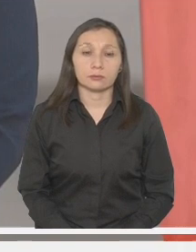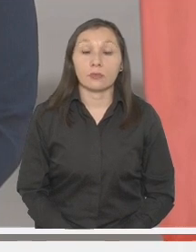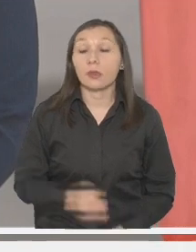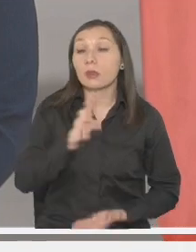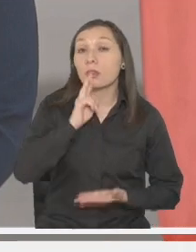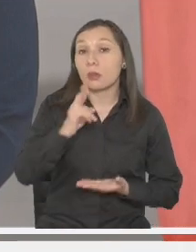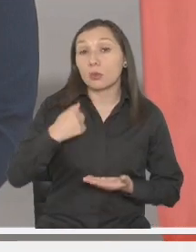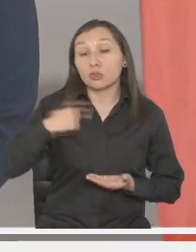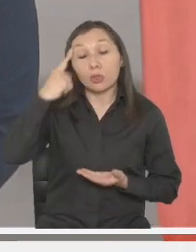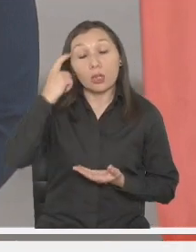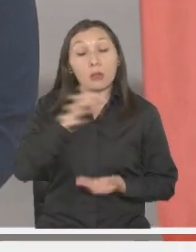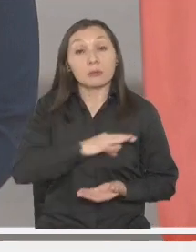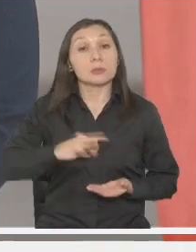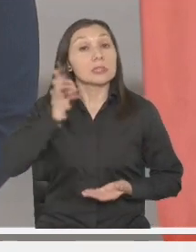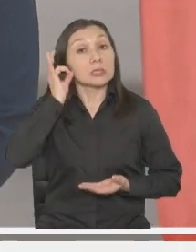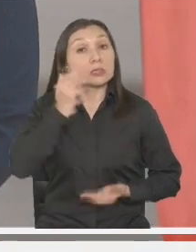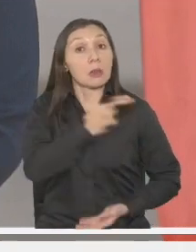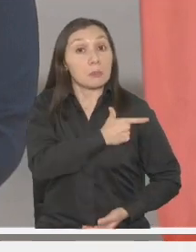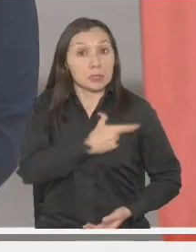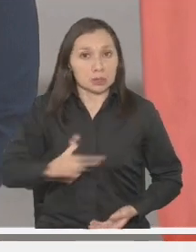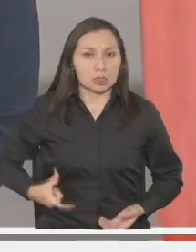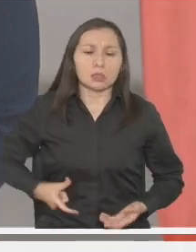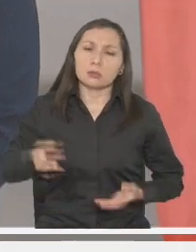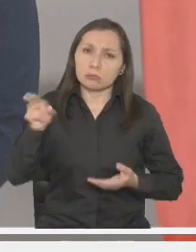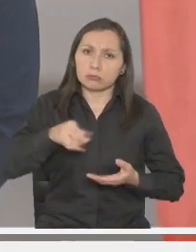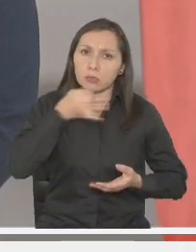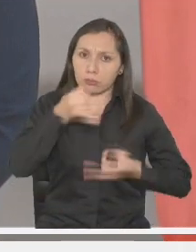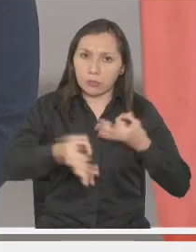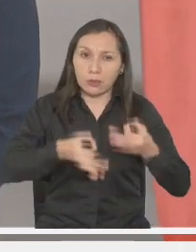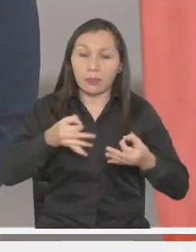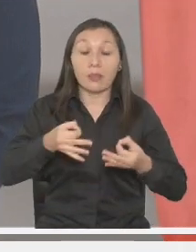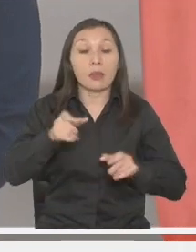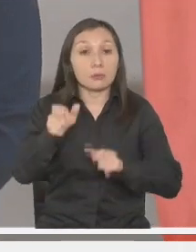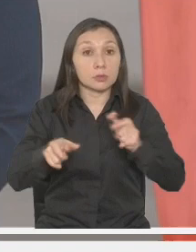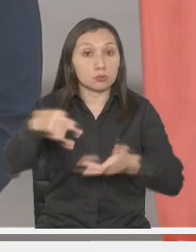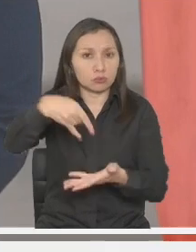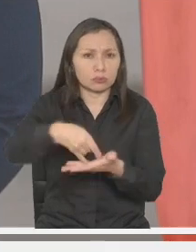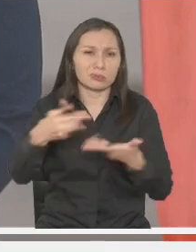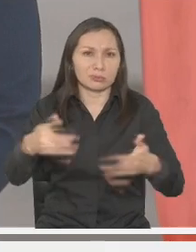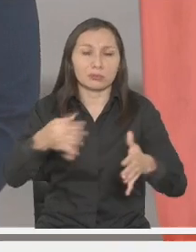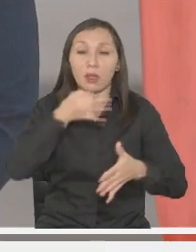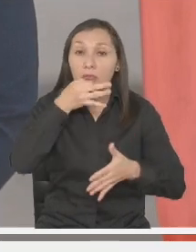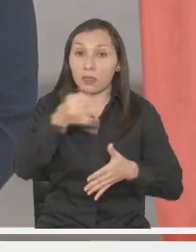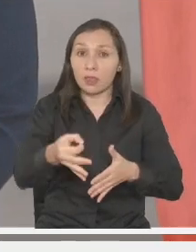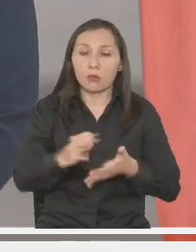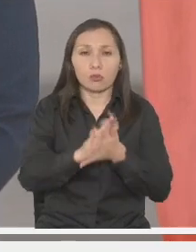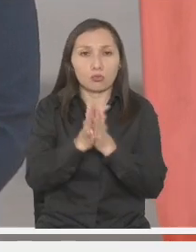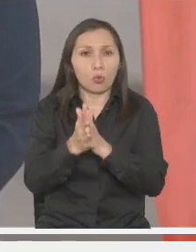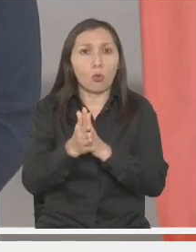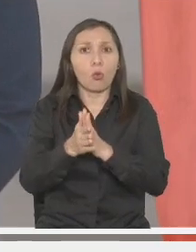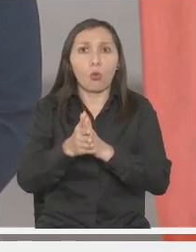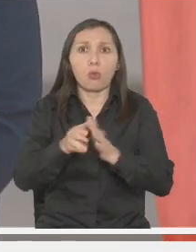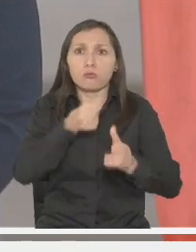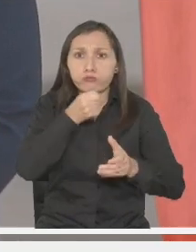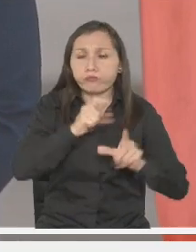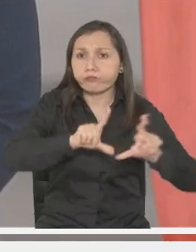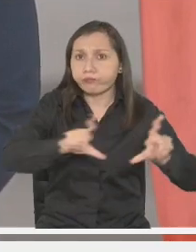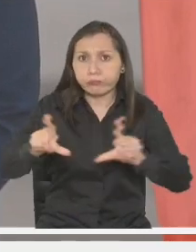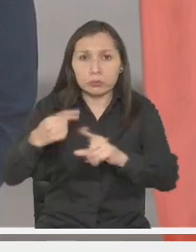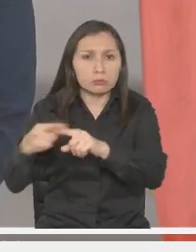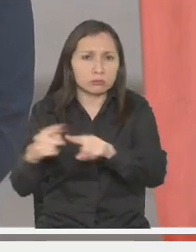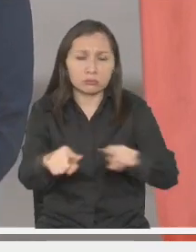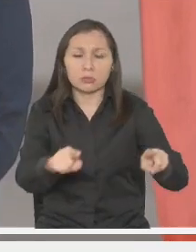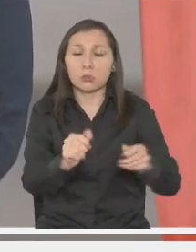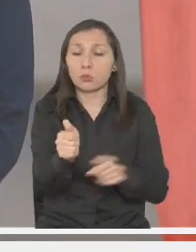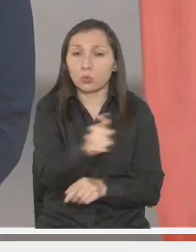Yo creo que la ministra y el presidente han sido enfáticos y los parlamentarios también lo han hecho. Todos los medios de comunicación ha sido